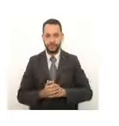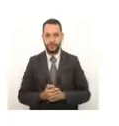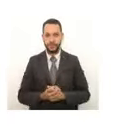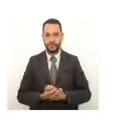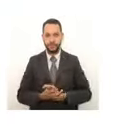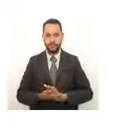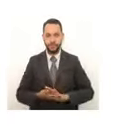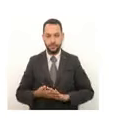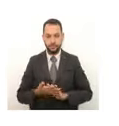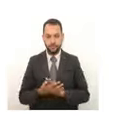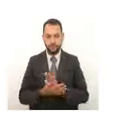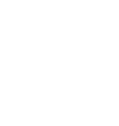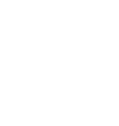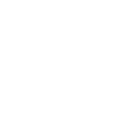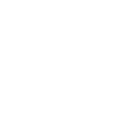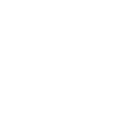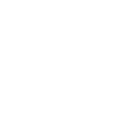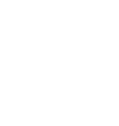¡Gracias!